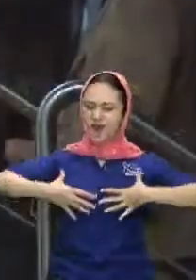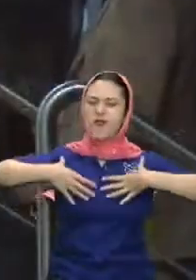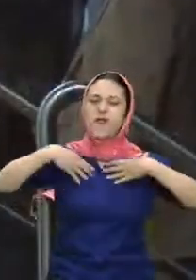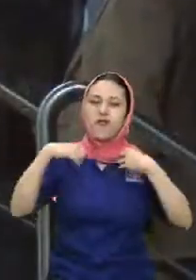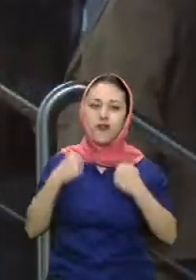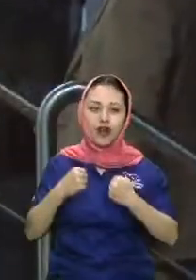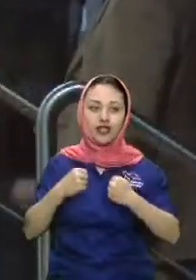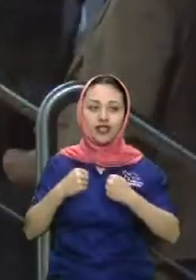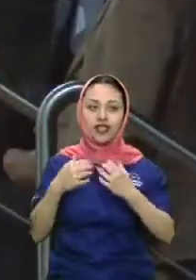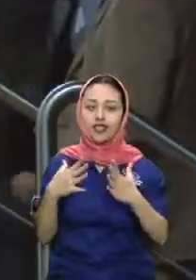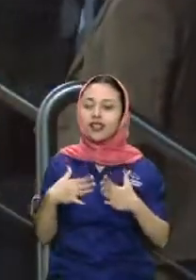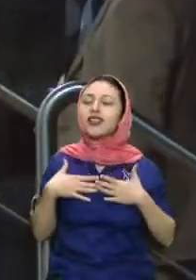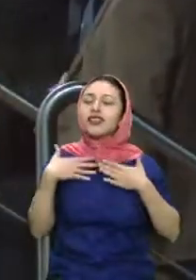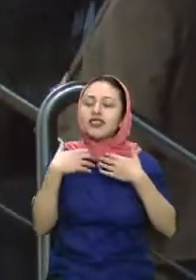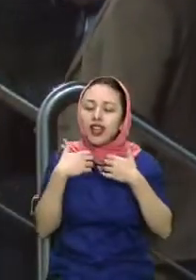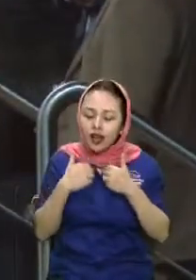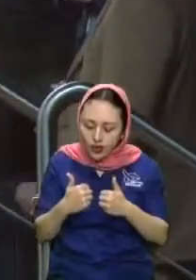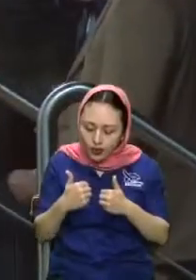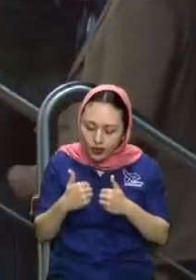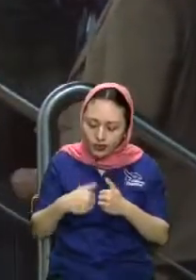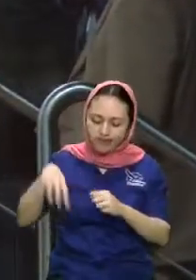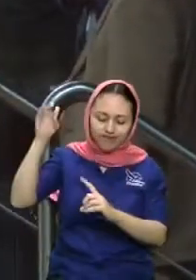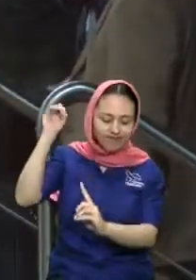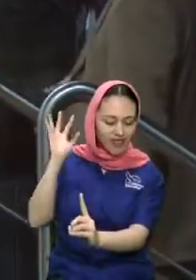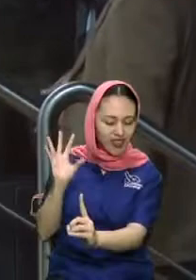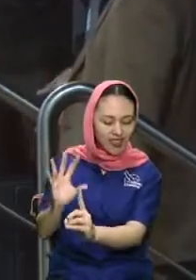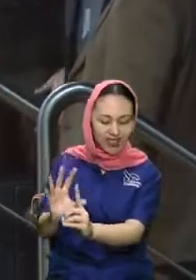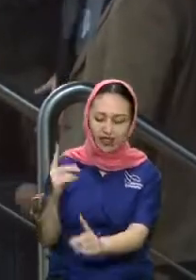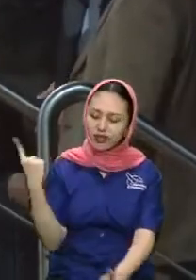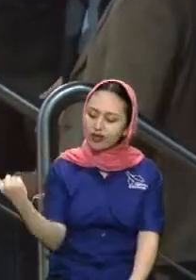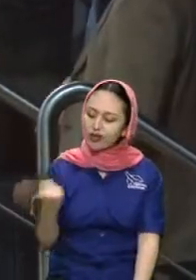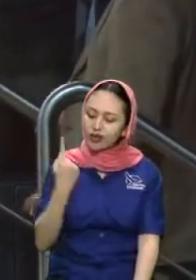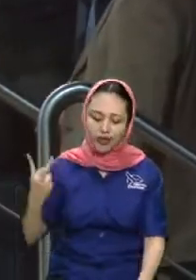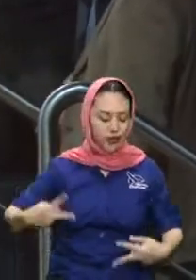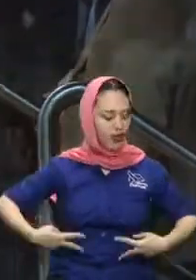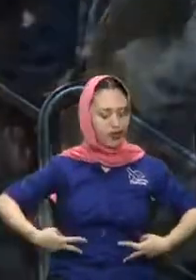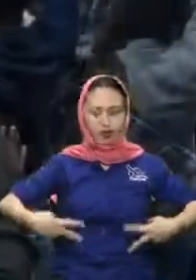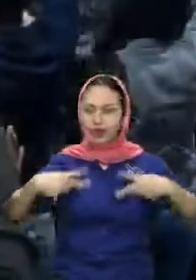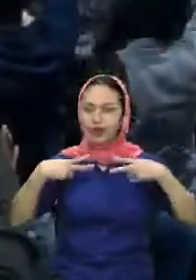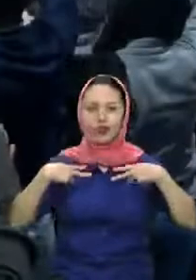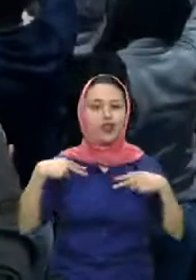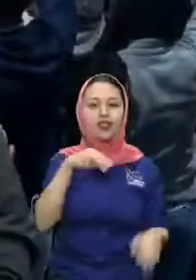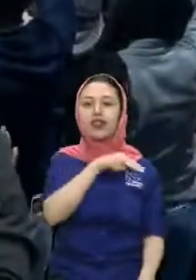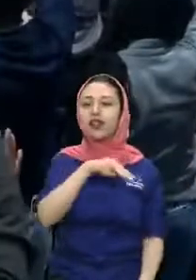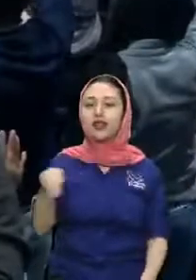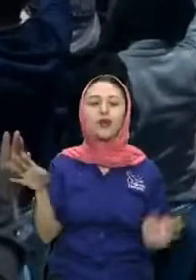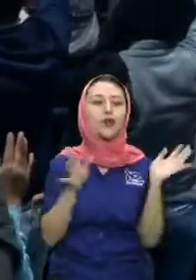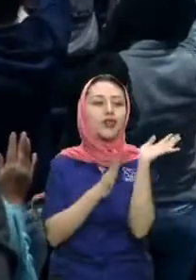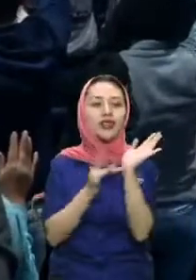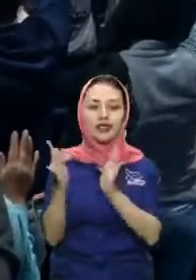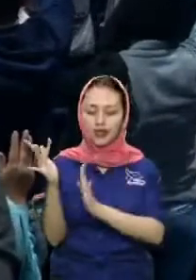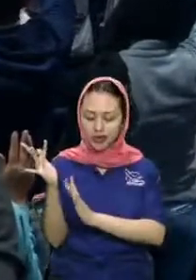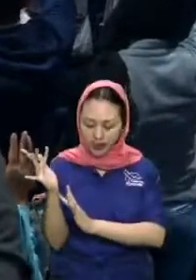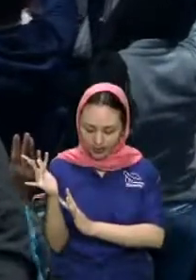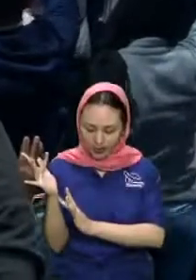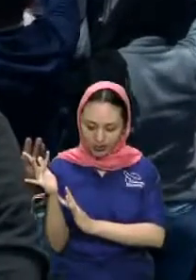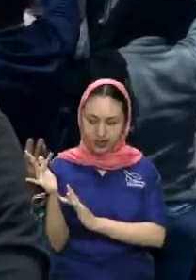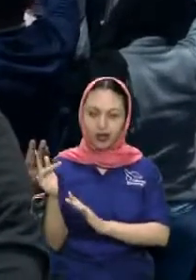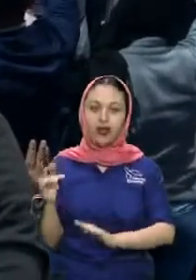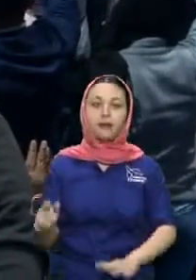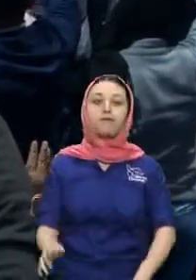de salud, que bendigas todo su ser, Padre bendito, en el nombre de Jesús. Que las